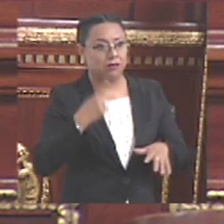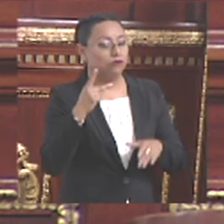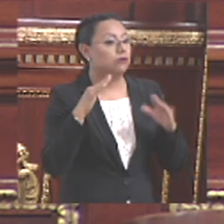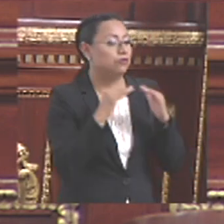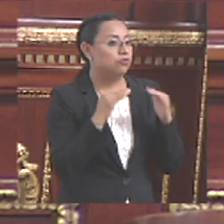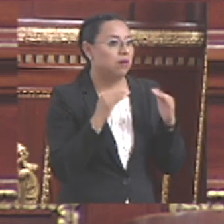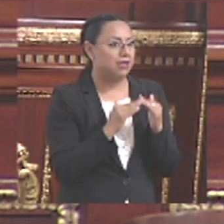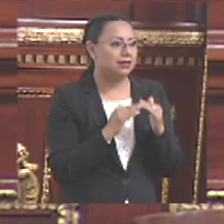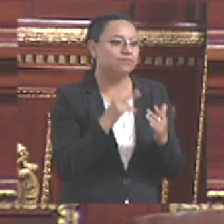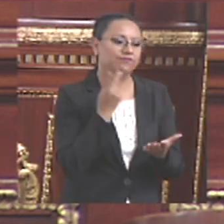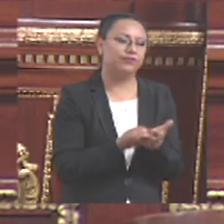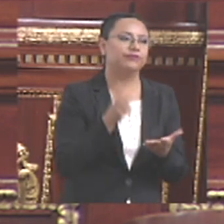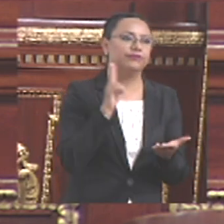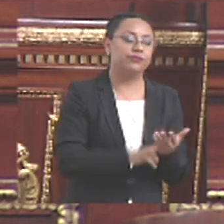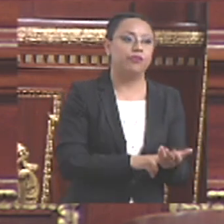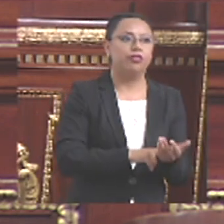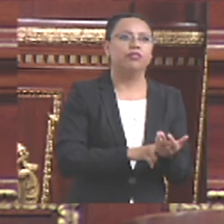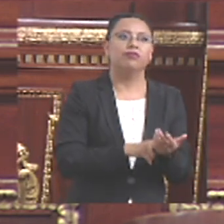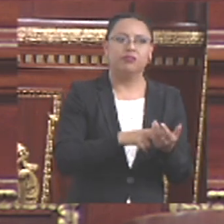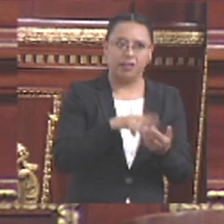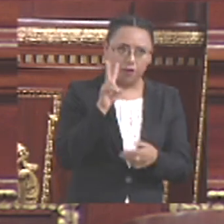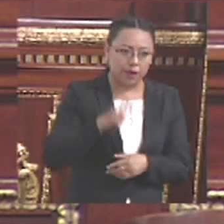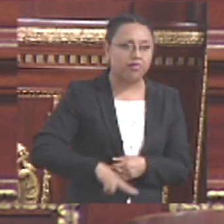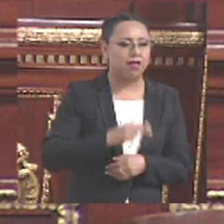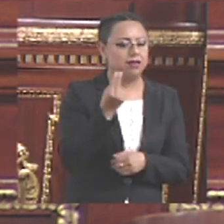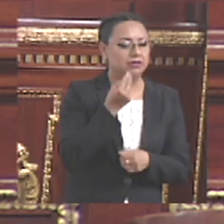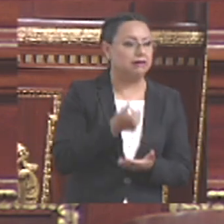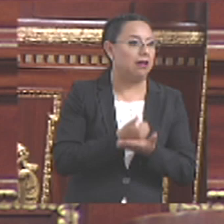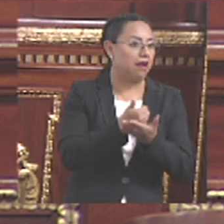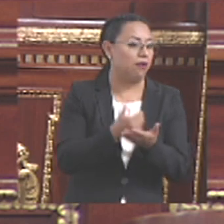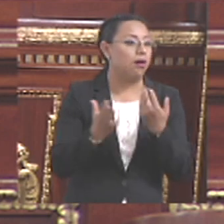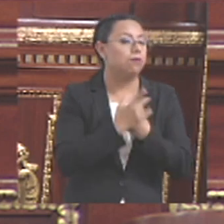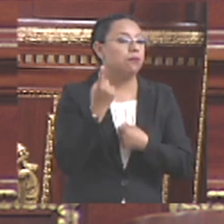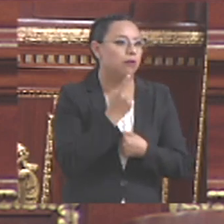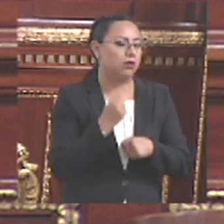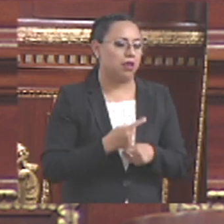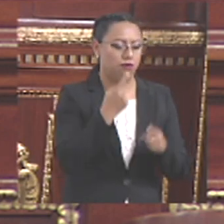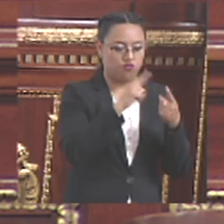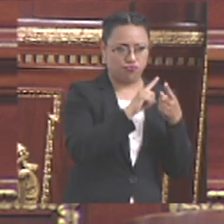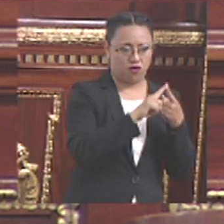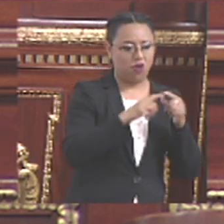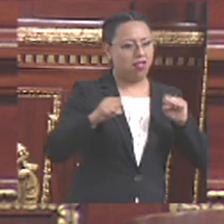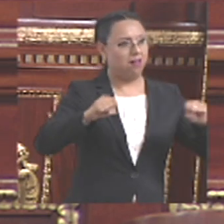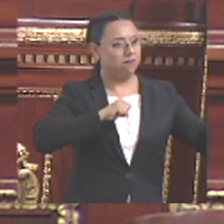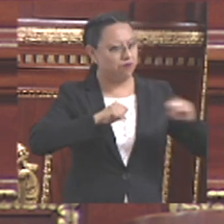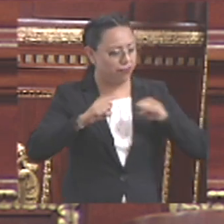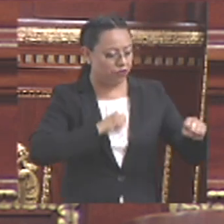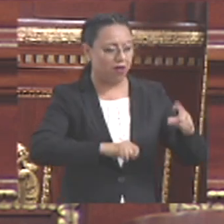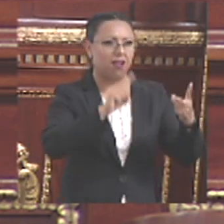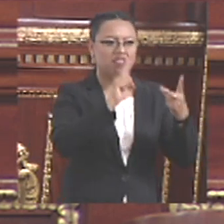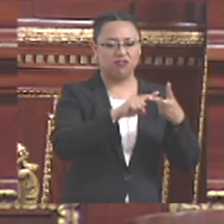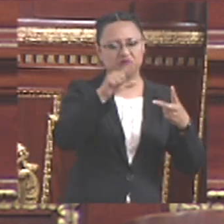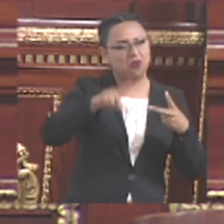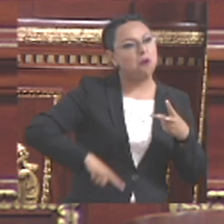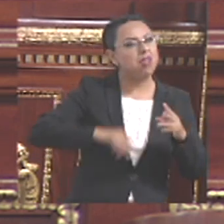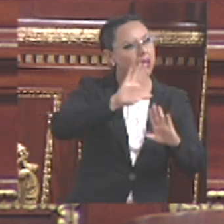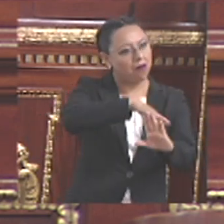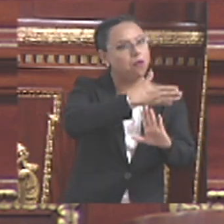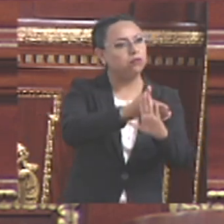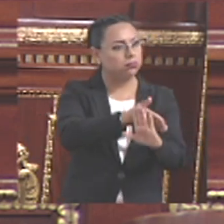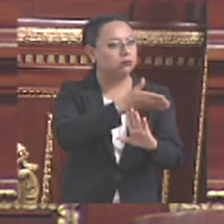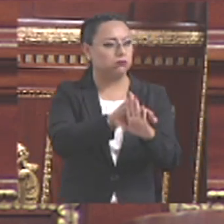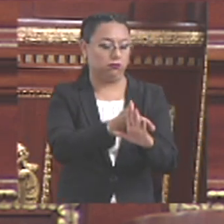damnificados. Damnificados por el sismo, pero también damnificados por este gobierno, tal y como lo demuestran las